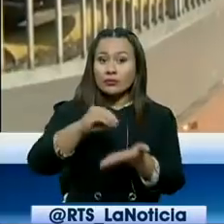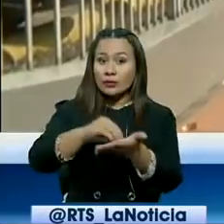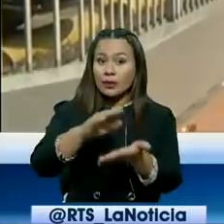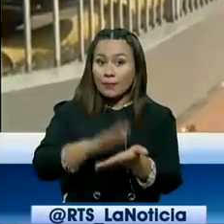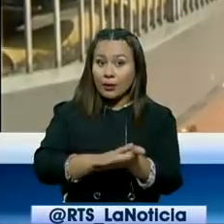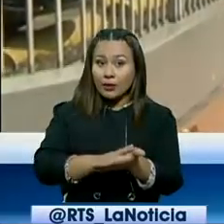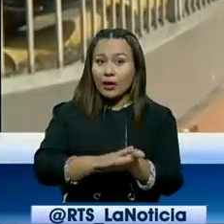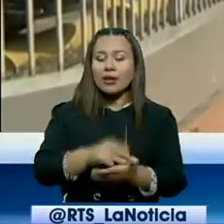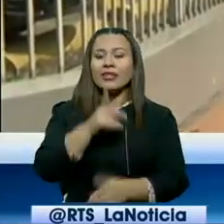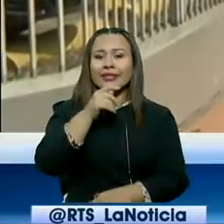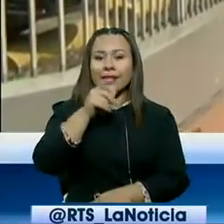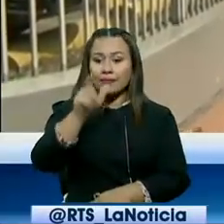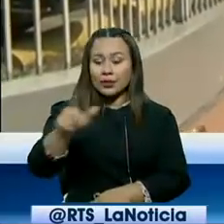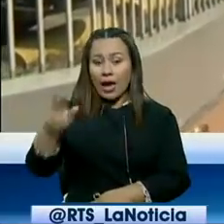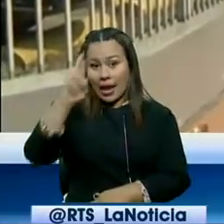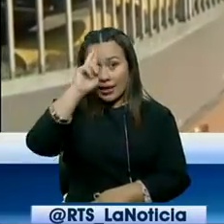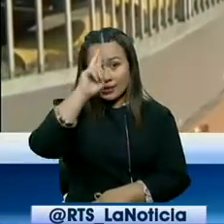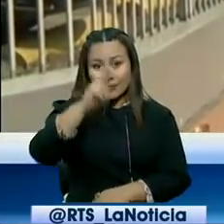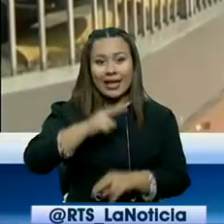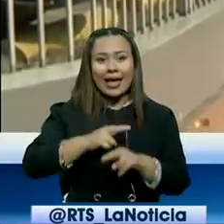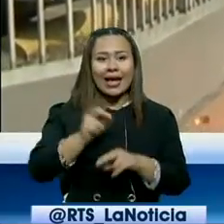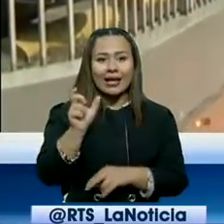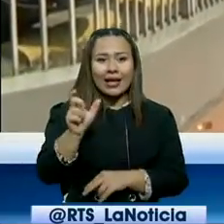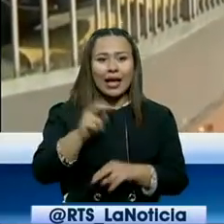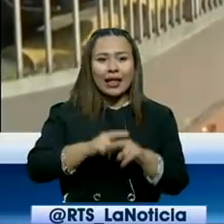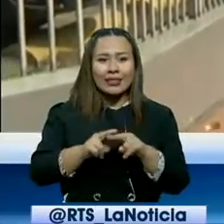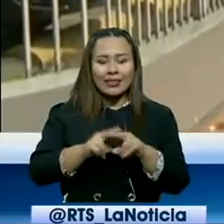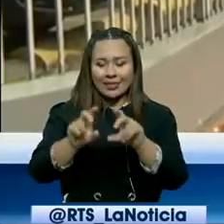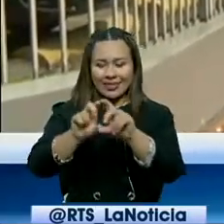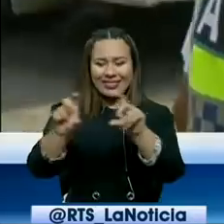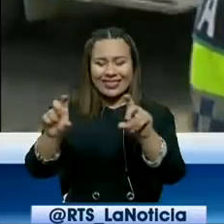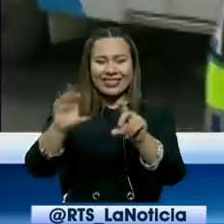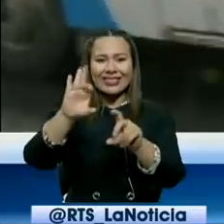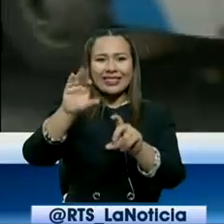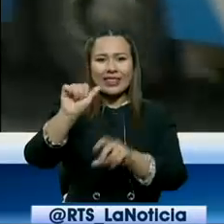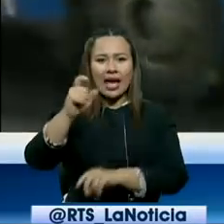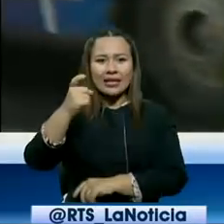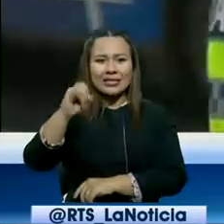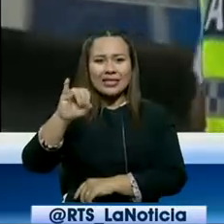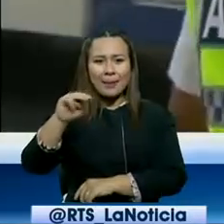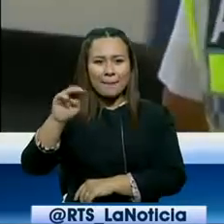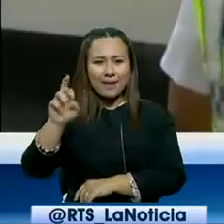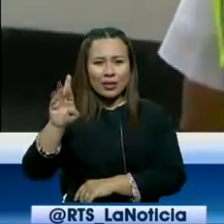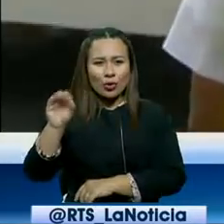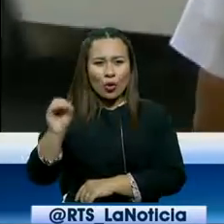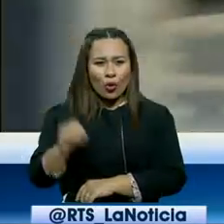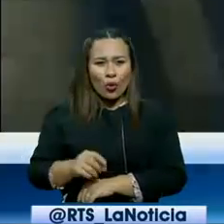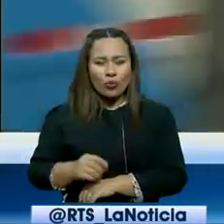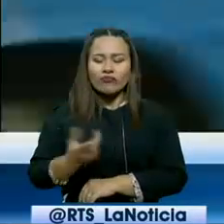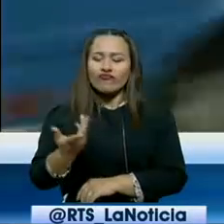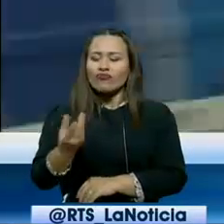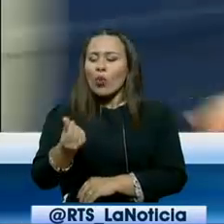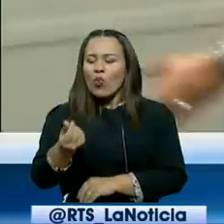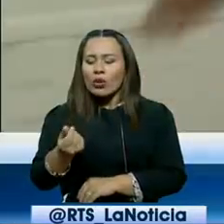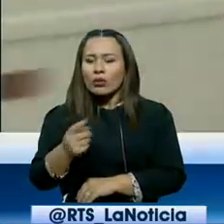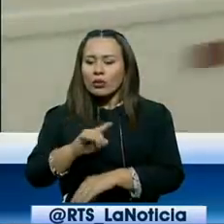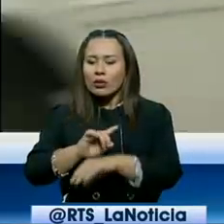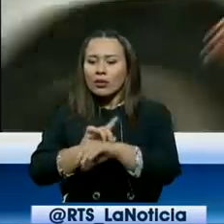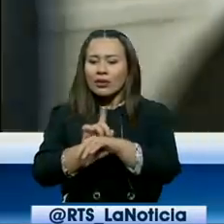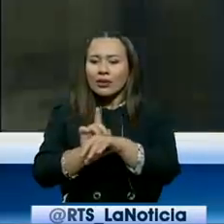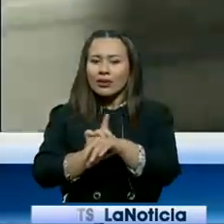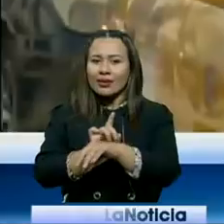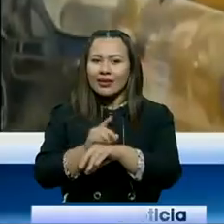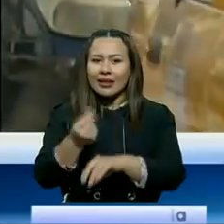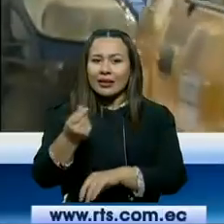ellos van a hacer respetar el taxímetro y van a trabajar con taxímetros. Lo que garantiza son los controles permanentes para que la